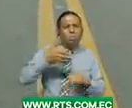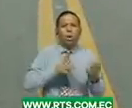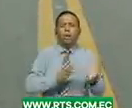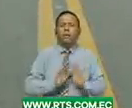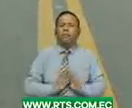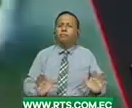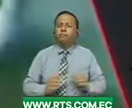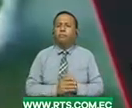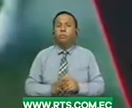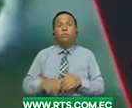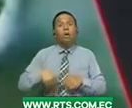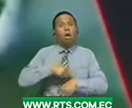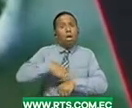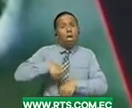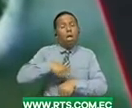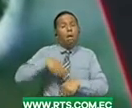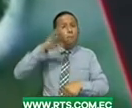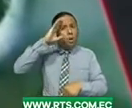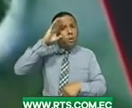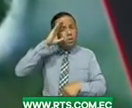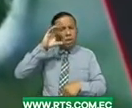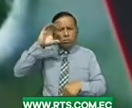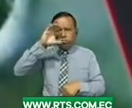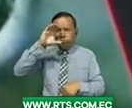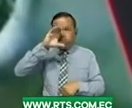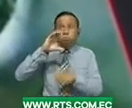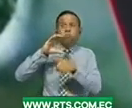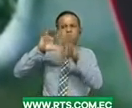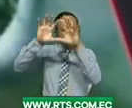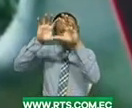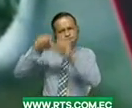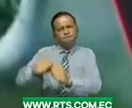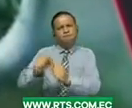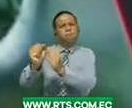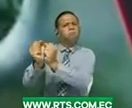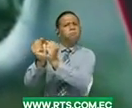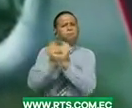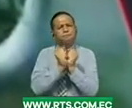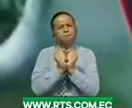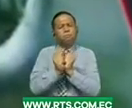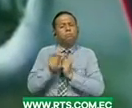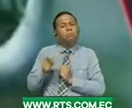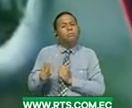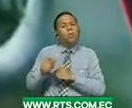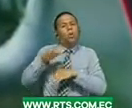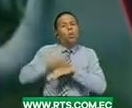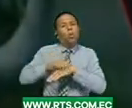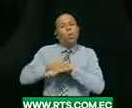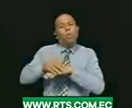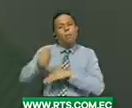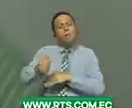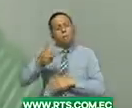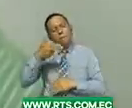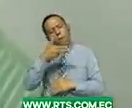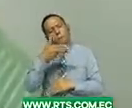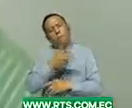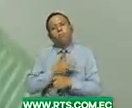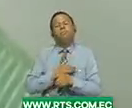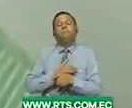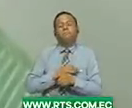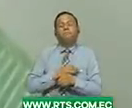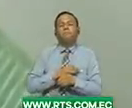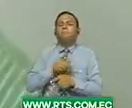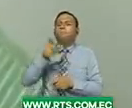policía dio con el paradero de un hombre quien es el principal sospechoso de haber disparado contra el ahora occiso. Ubicar a